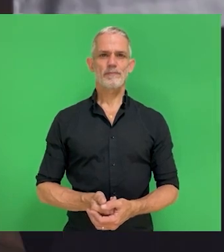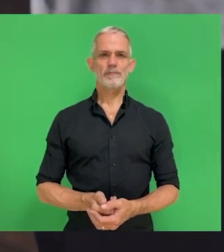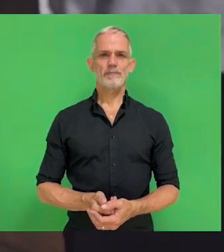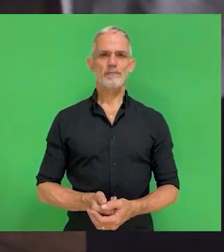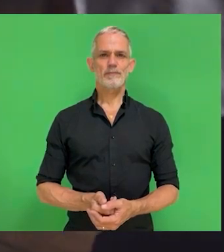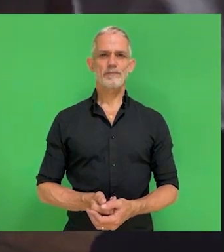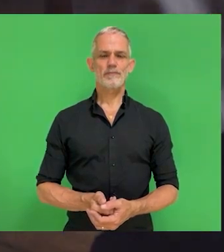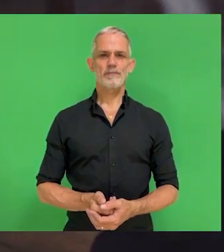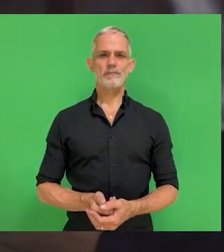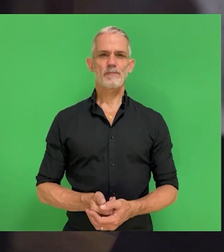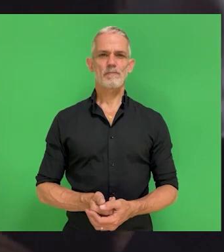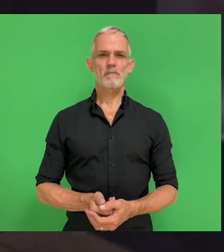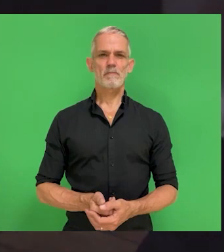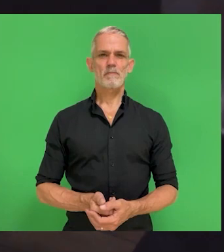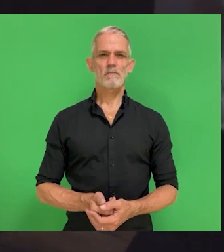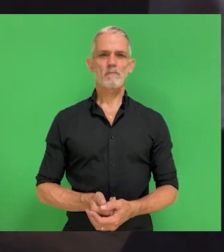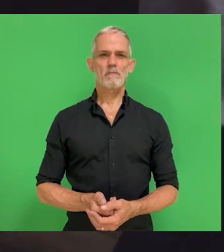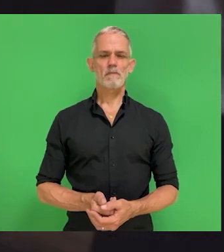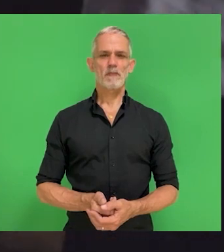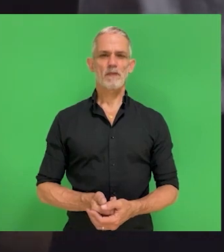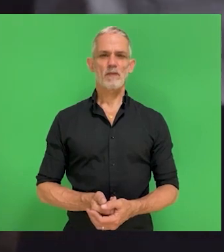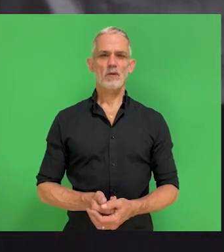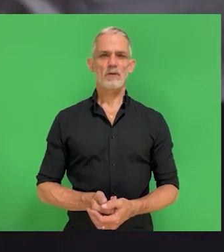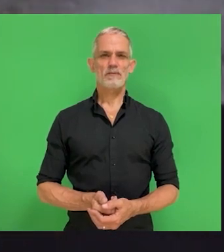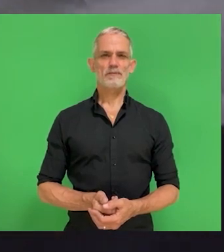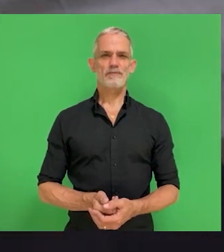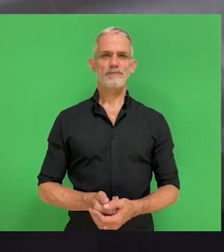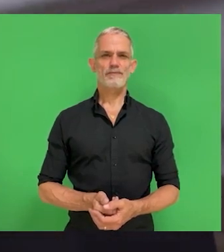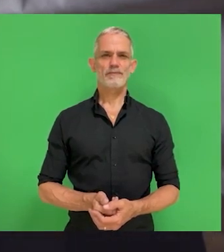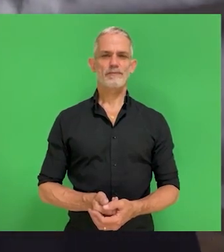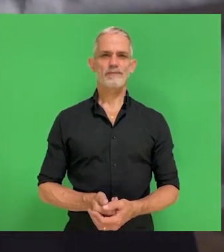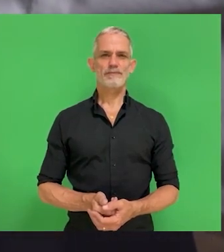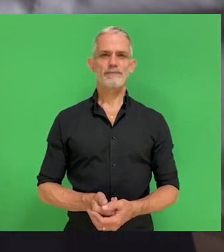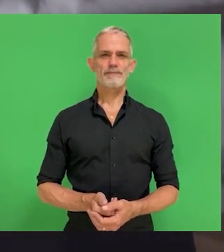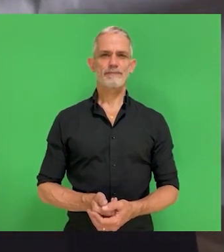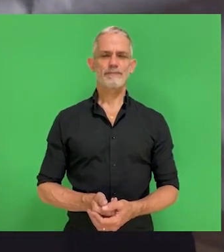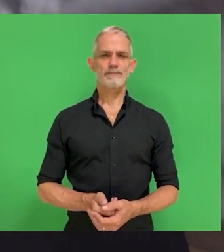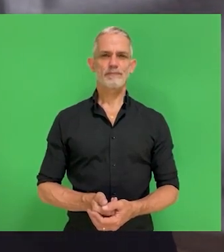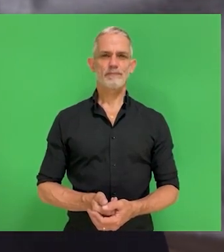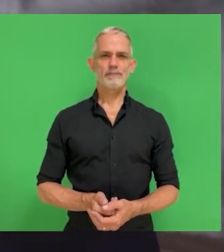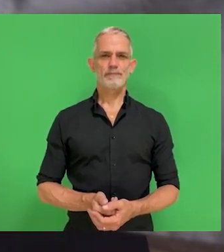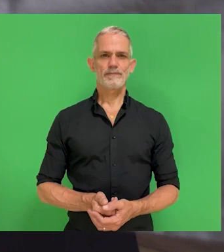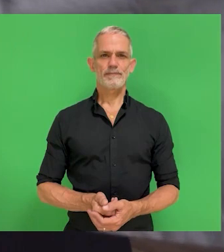El hombre de guardapolvo abre un mueble y retira un álbum envuelto en un paño blanco. Lleva guantes de látex.